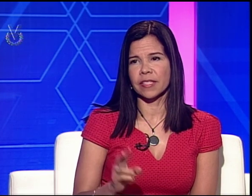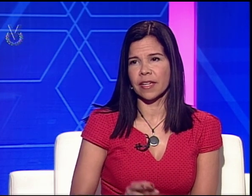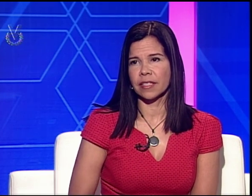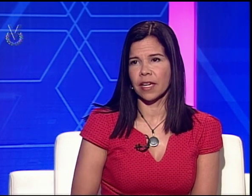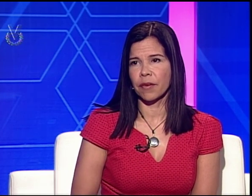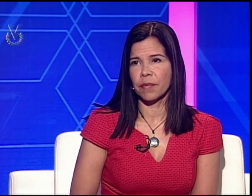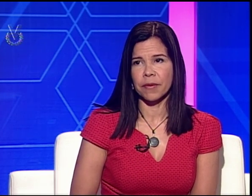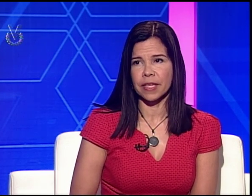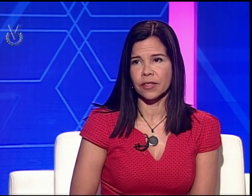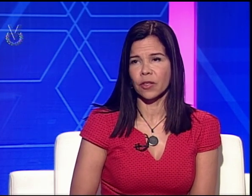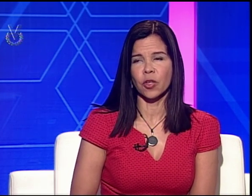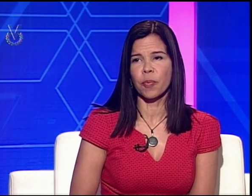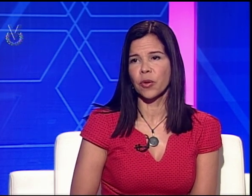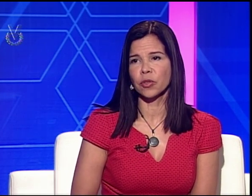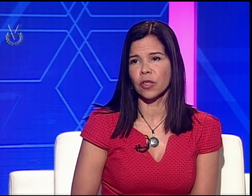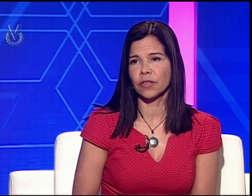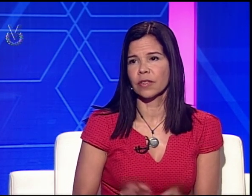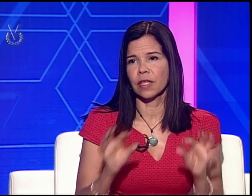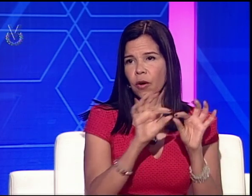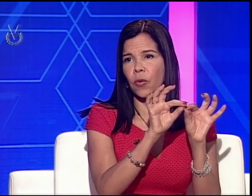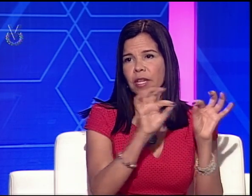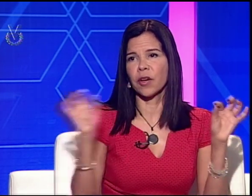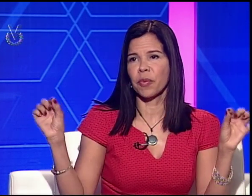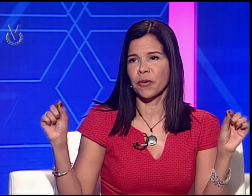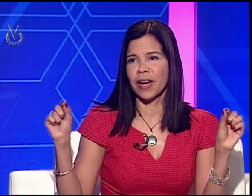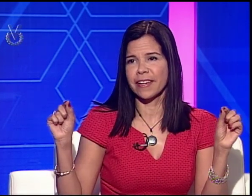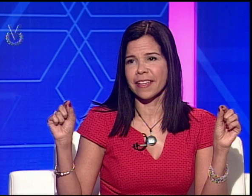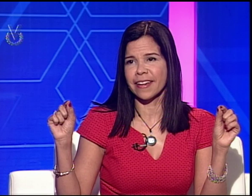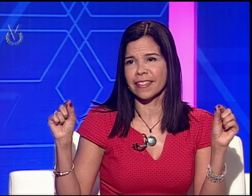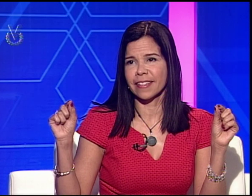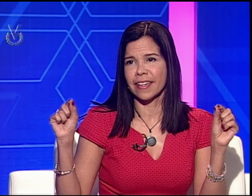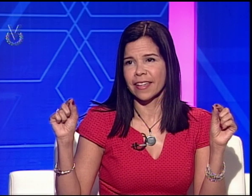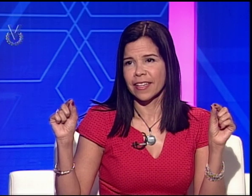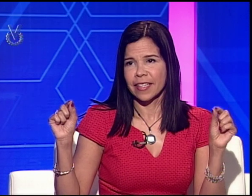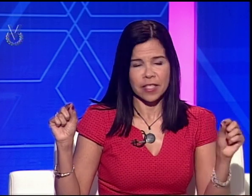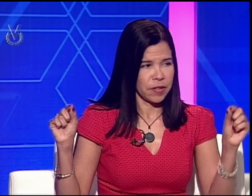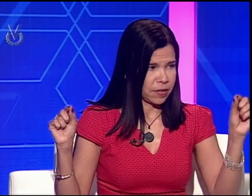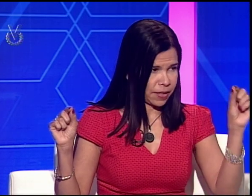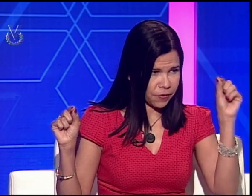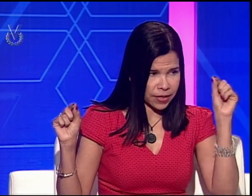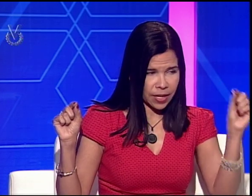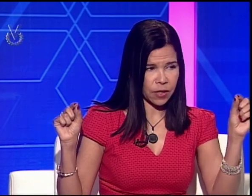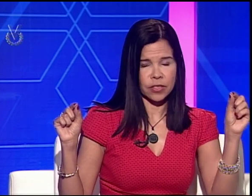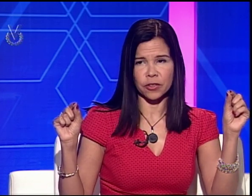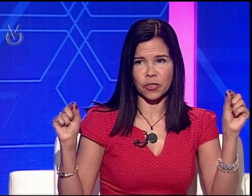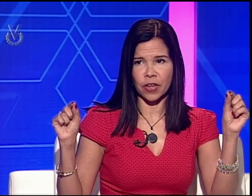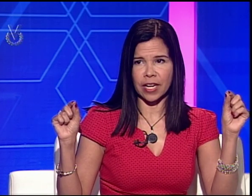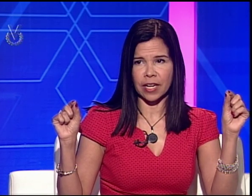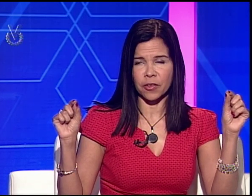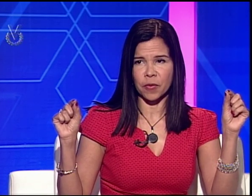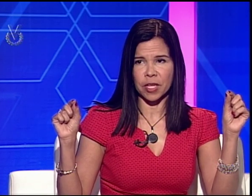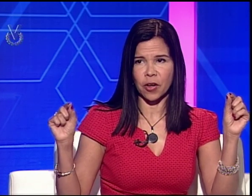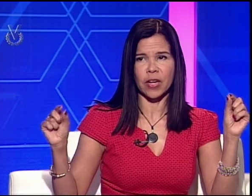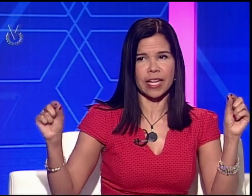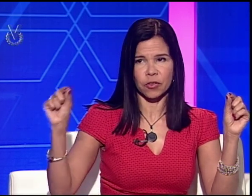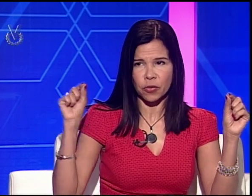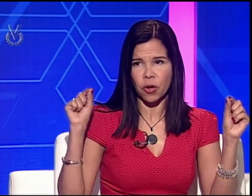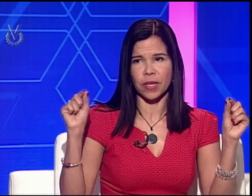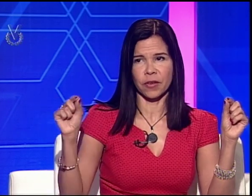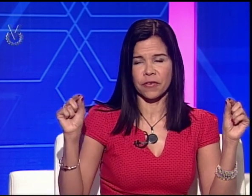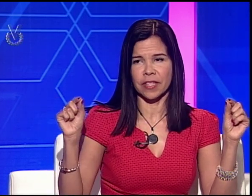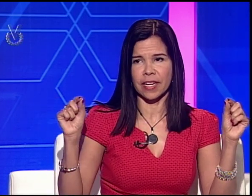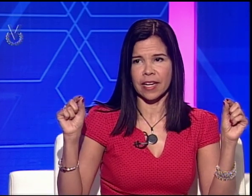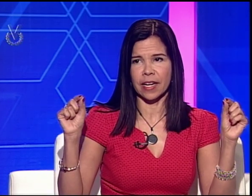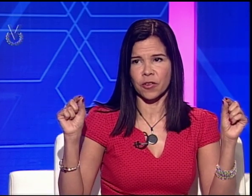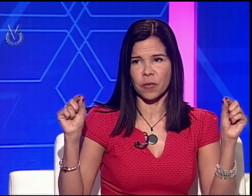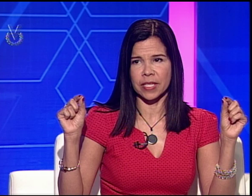a parafrasear a Chávez: mi vida son 2 puntos unidos por una línea recta. Defendí la Constitución en el año 2002 y la estoy